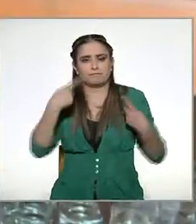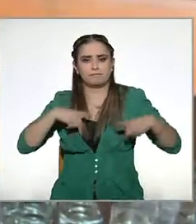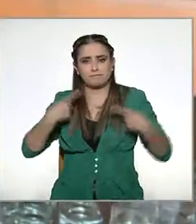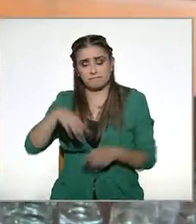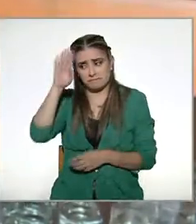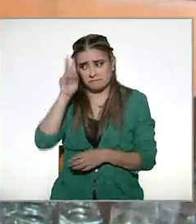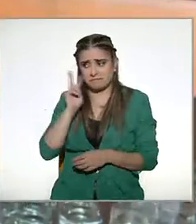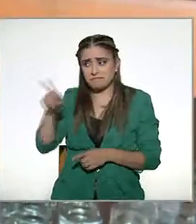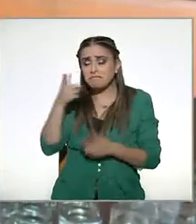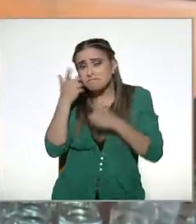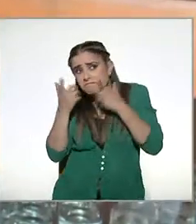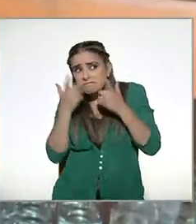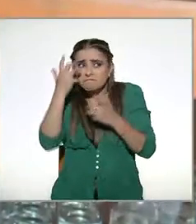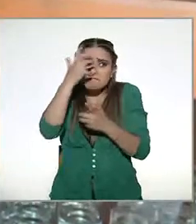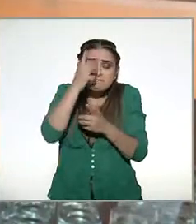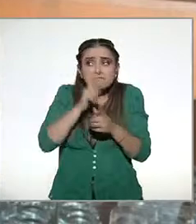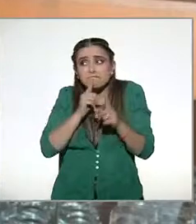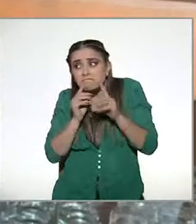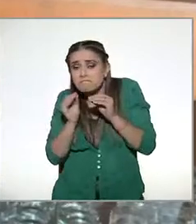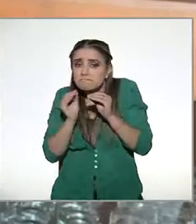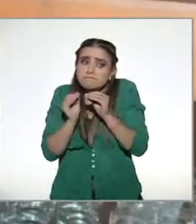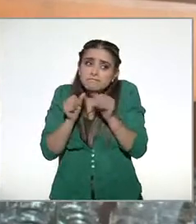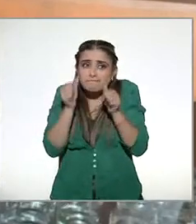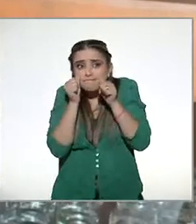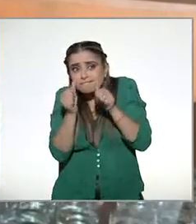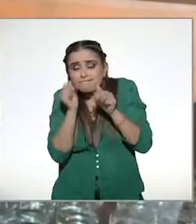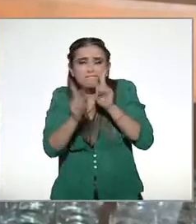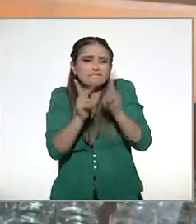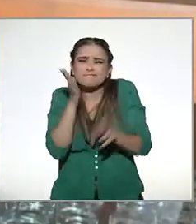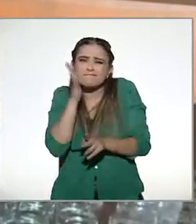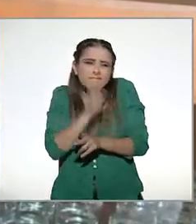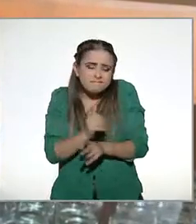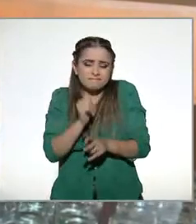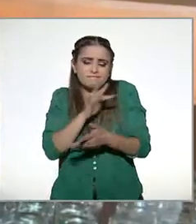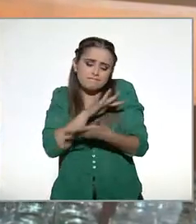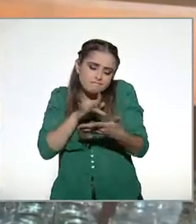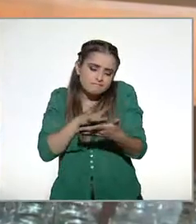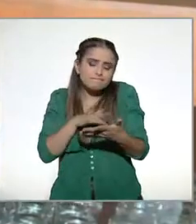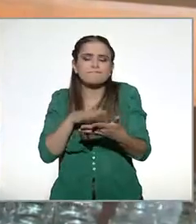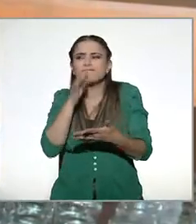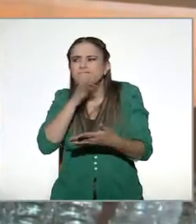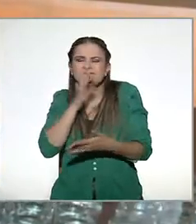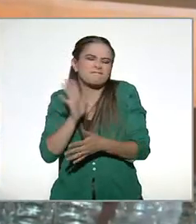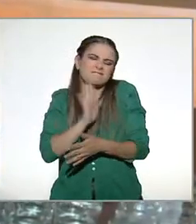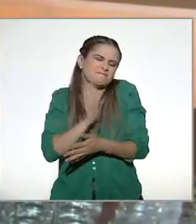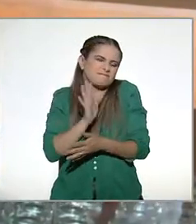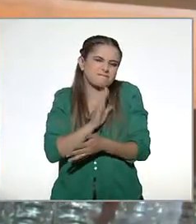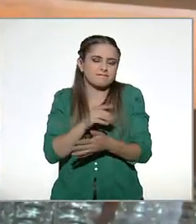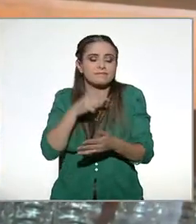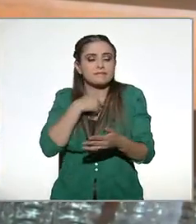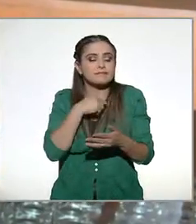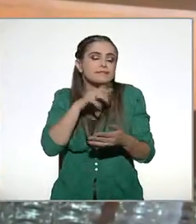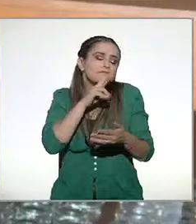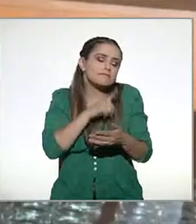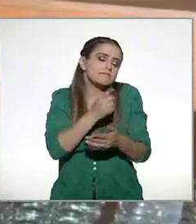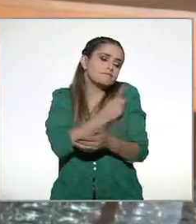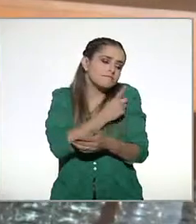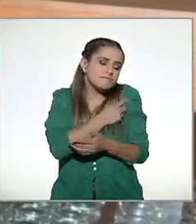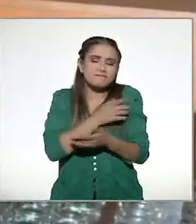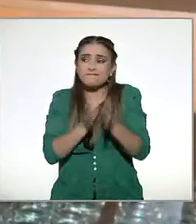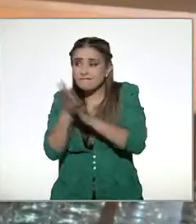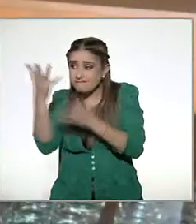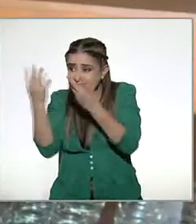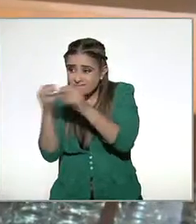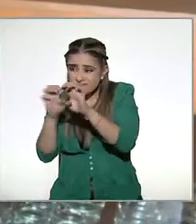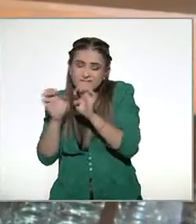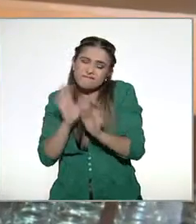introvertidos aquellos que prefieren escuchar a hablar leer a salir de fiesta aquellos que prefieren trabajar solos a formar parte